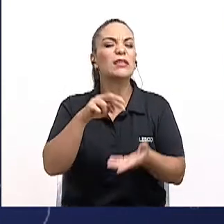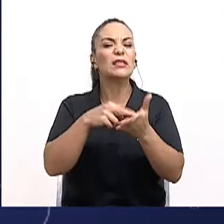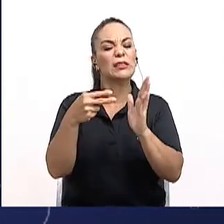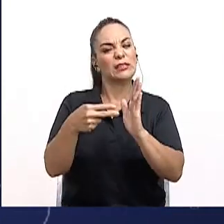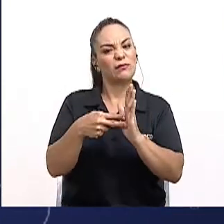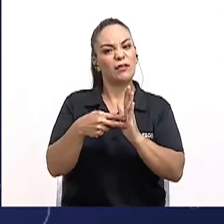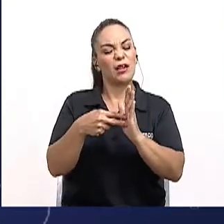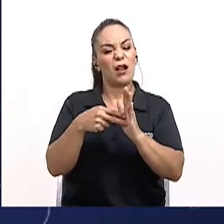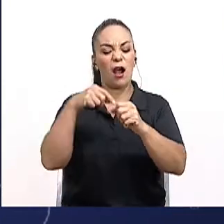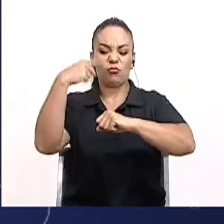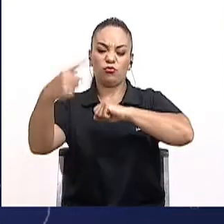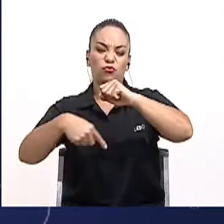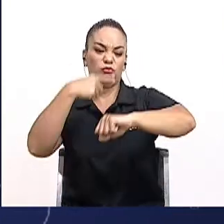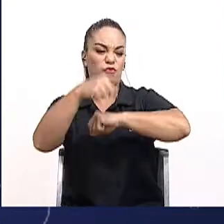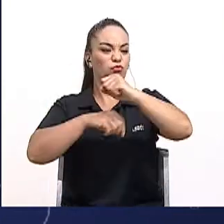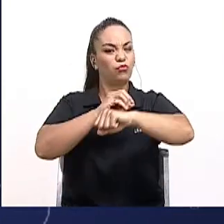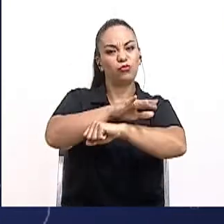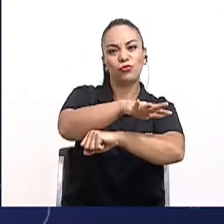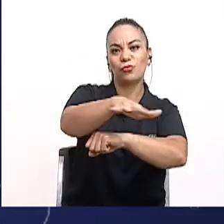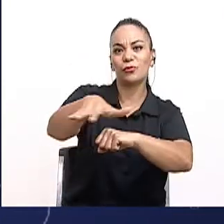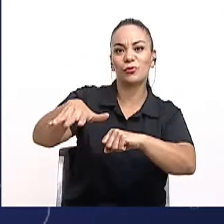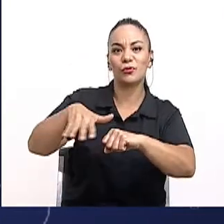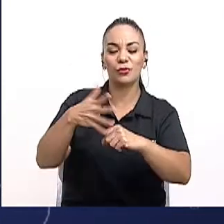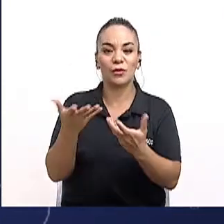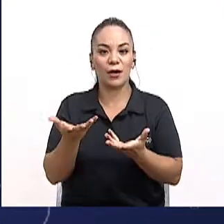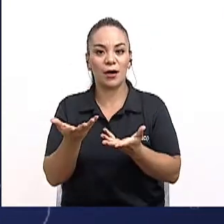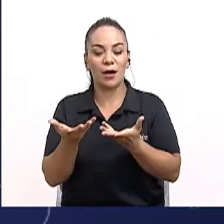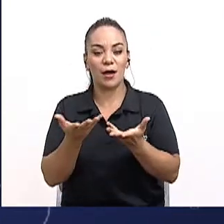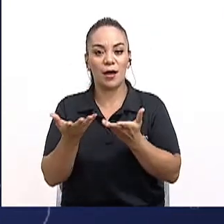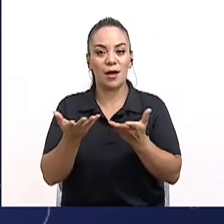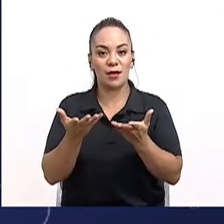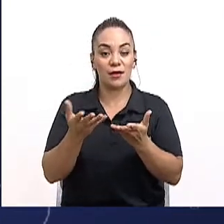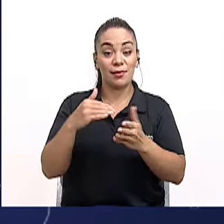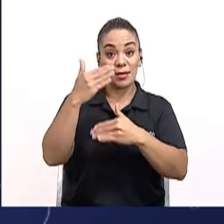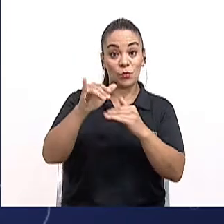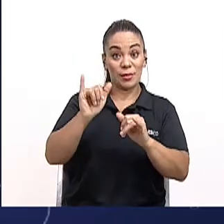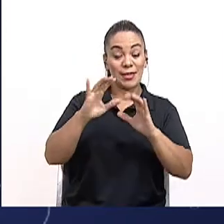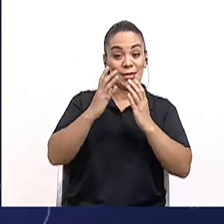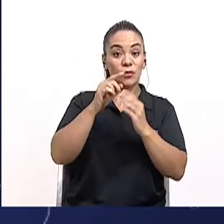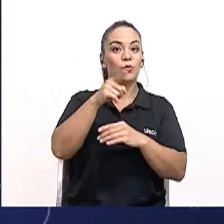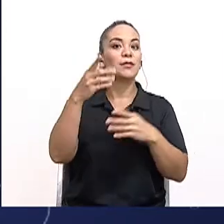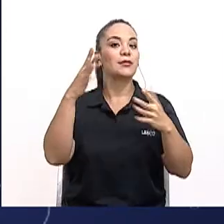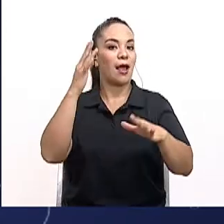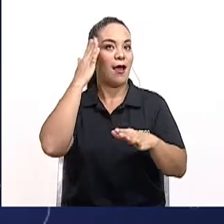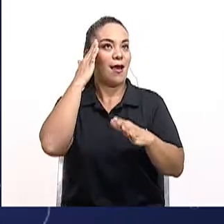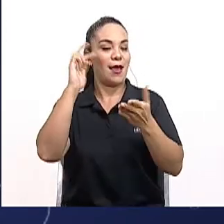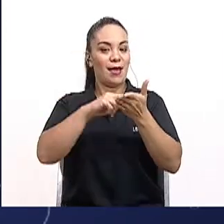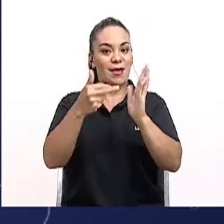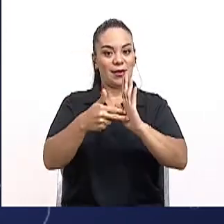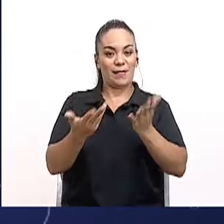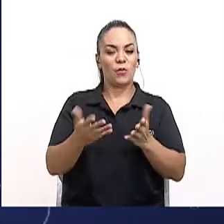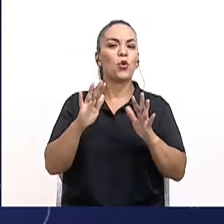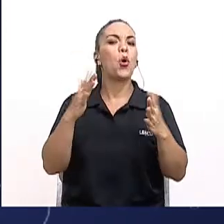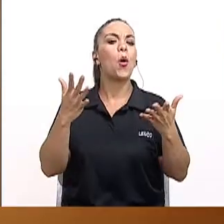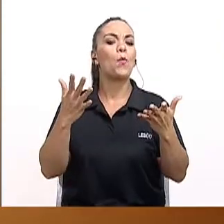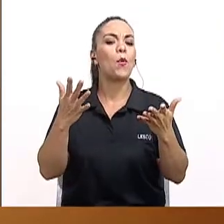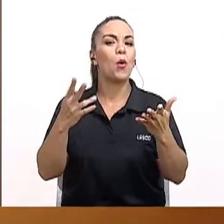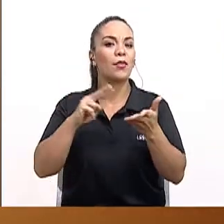radiactividad? Después de esa clase ya podían definir el concepto de radiactividad. ¿Cómo lo podemos